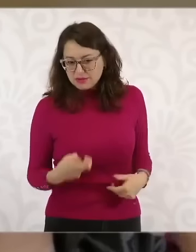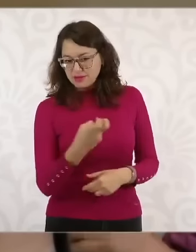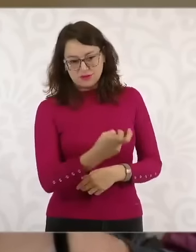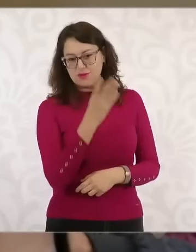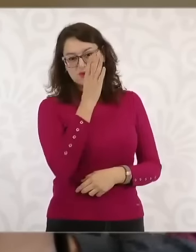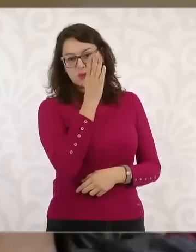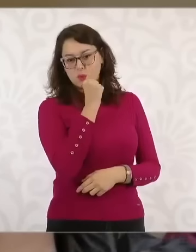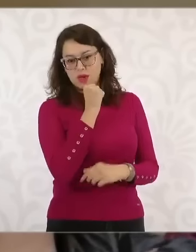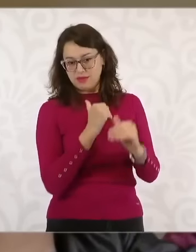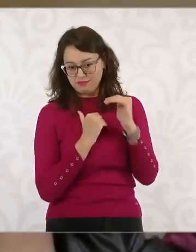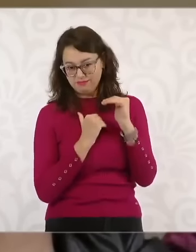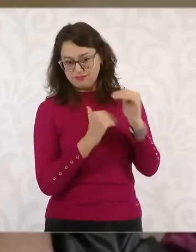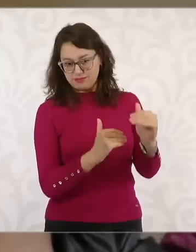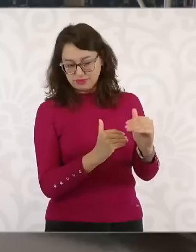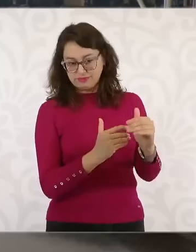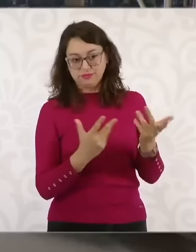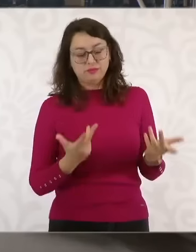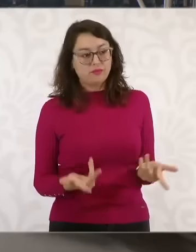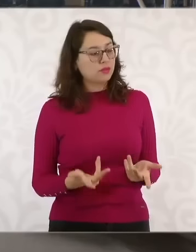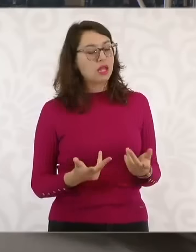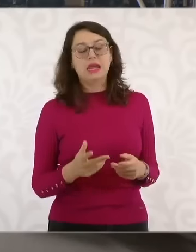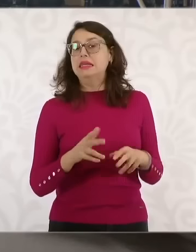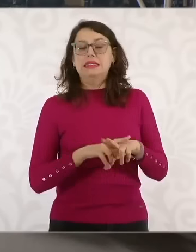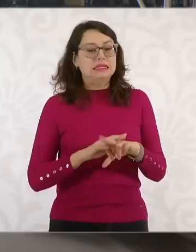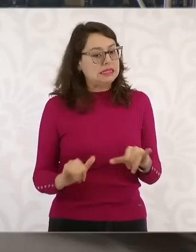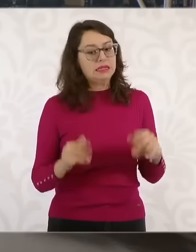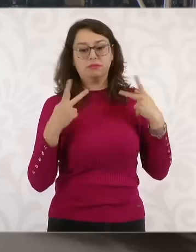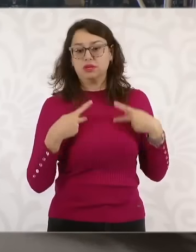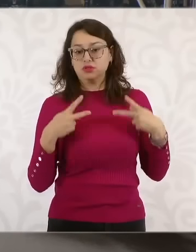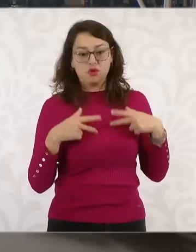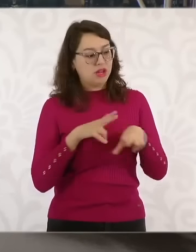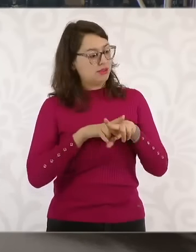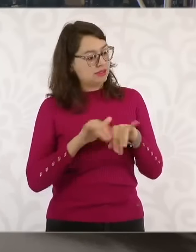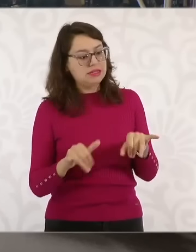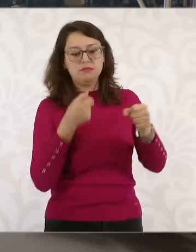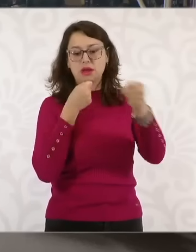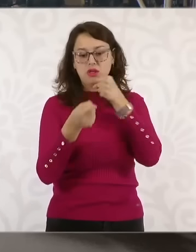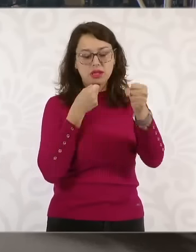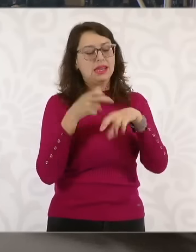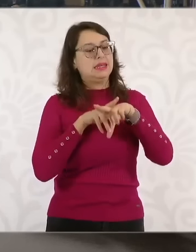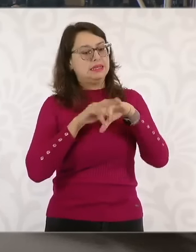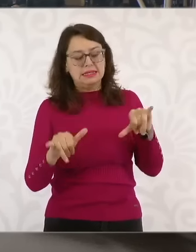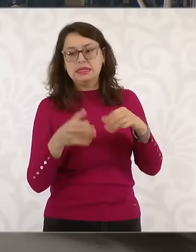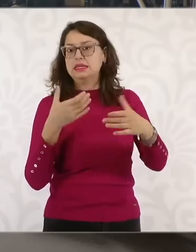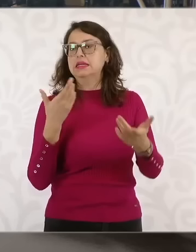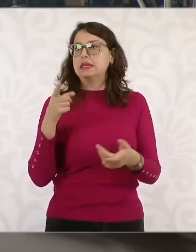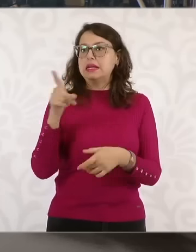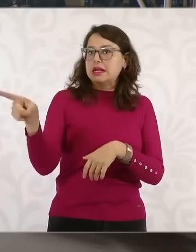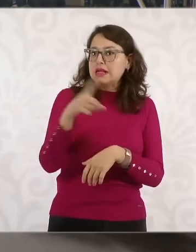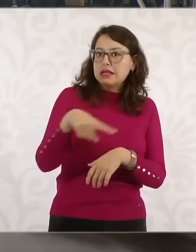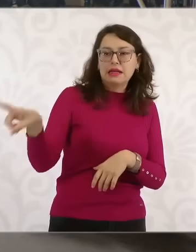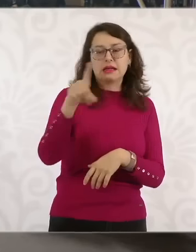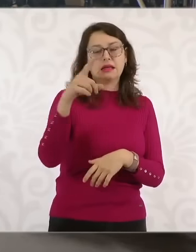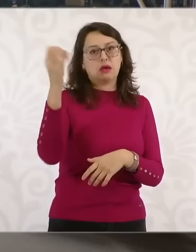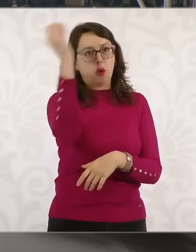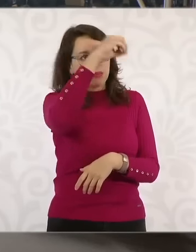decir, nadie, ni las personas, ni los periodistas, ni los opinadores, ni los